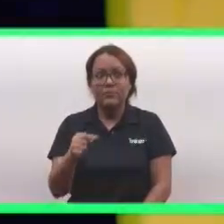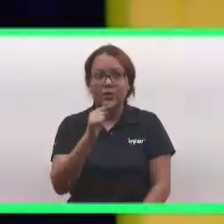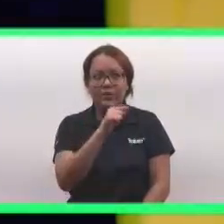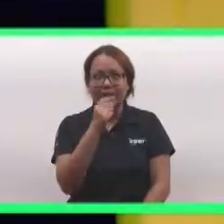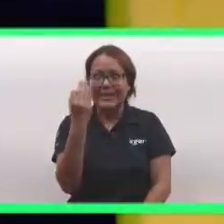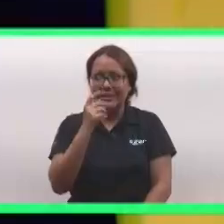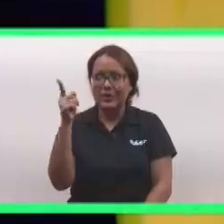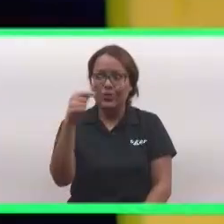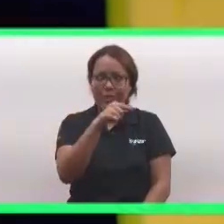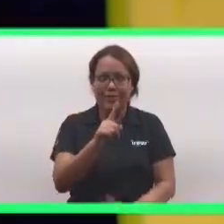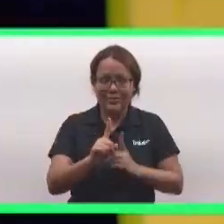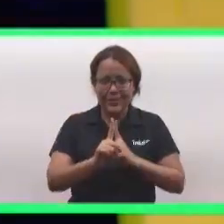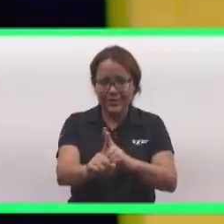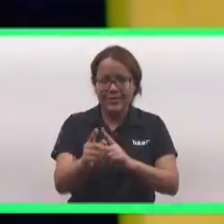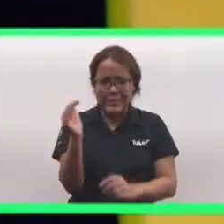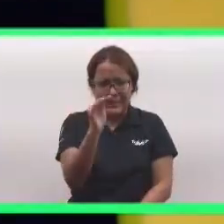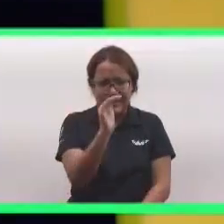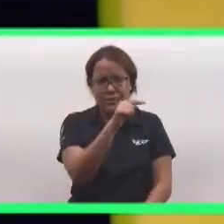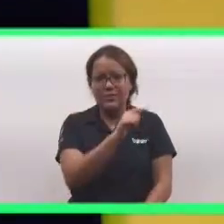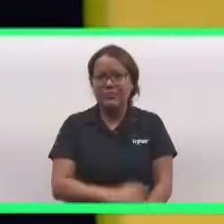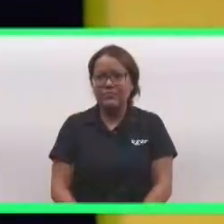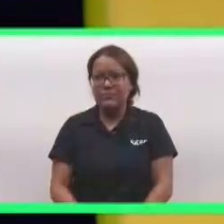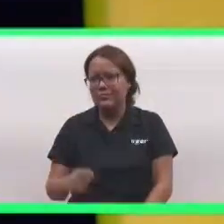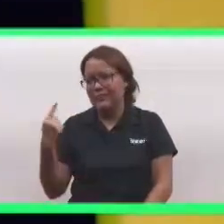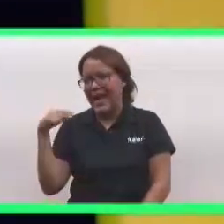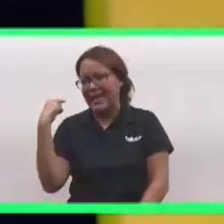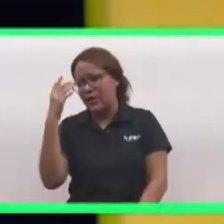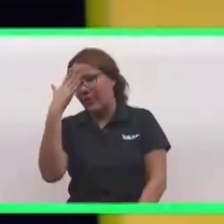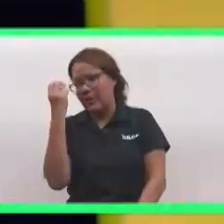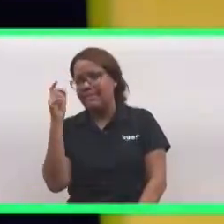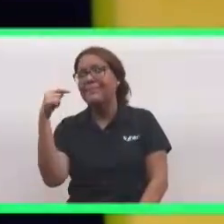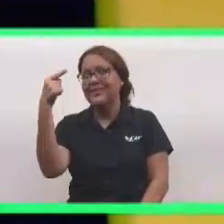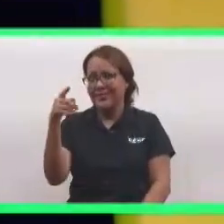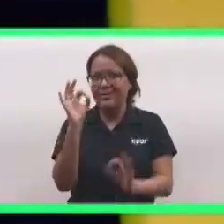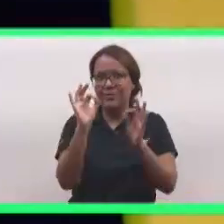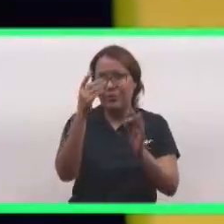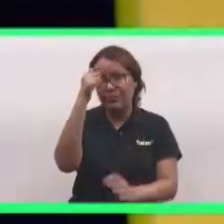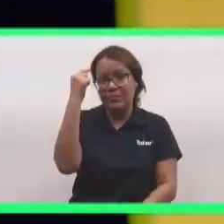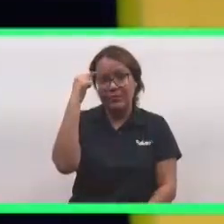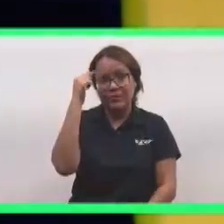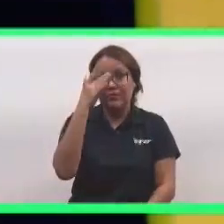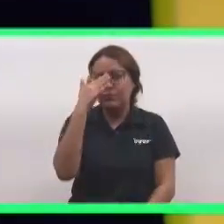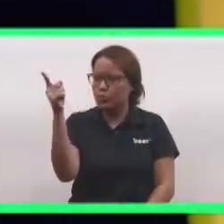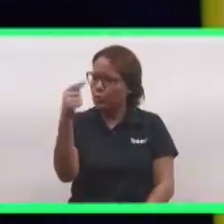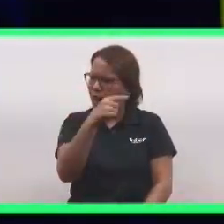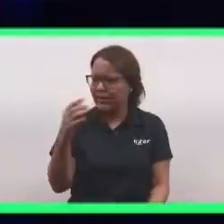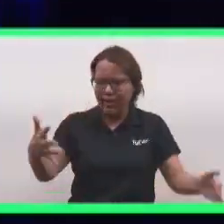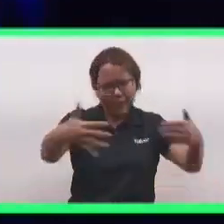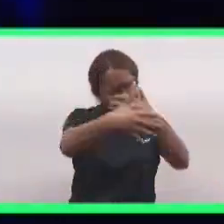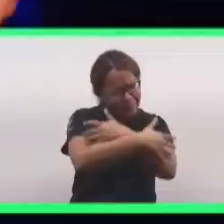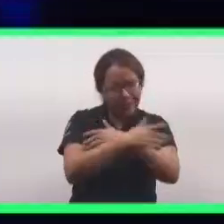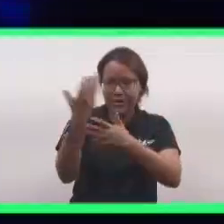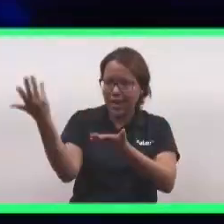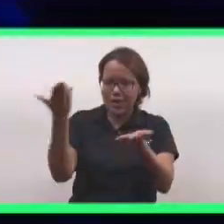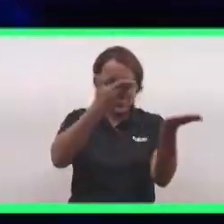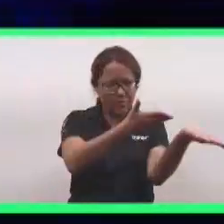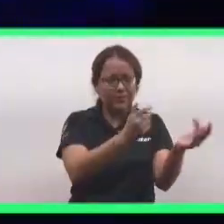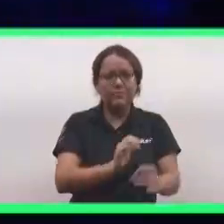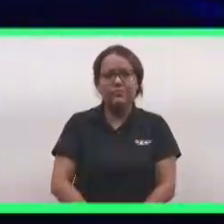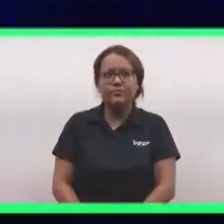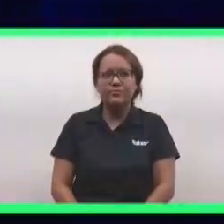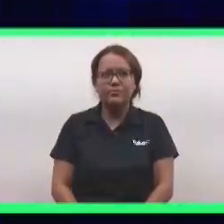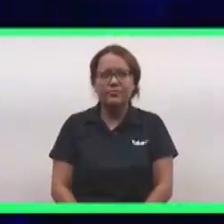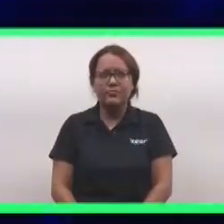guíes. Olvídate de lo de ayer, pensé lo de mañana. Abrazarlo, hombre. Ayudarle, hombre.